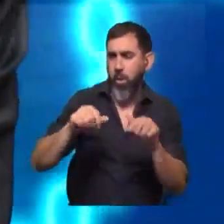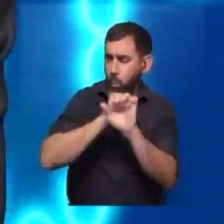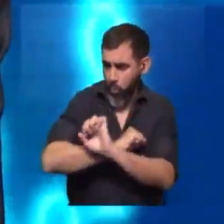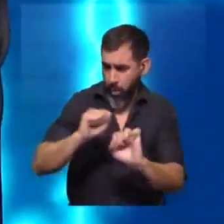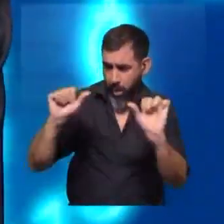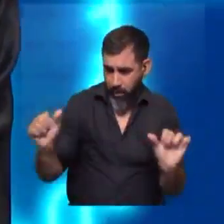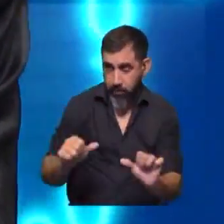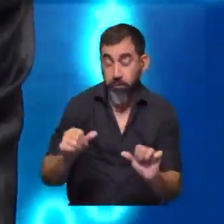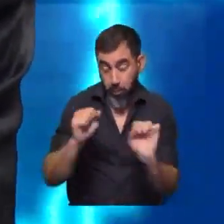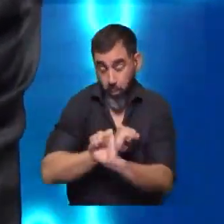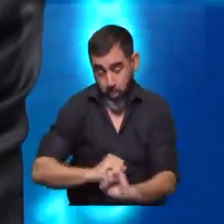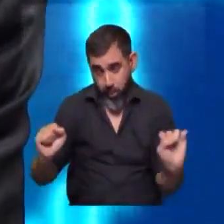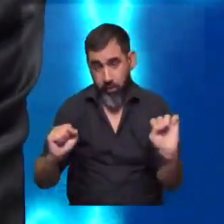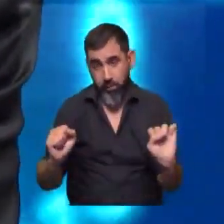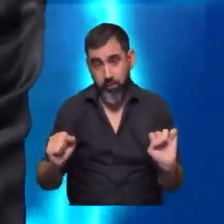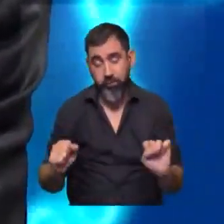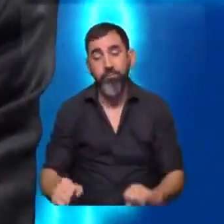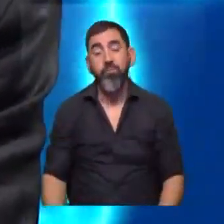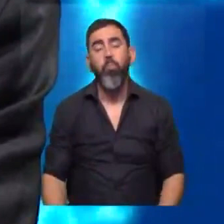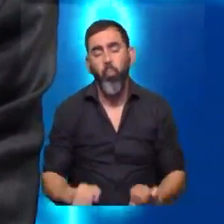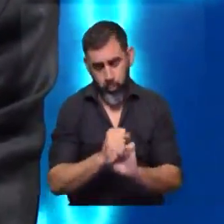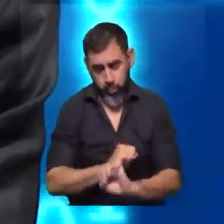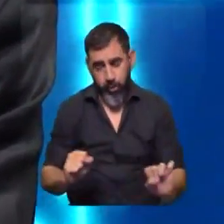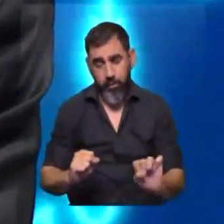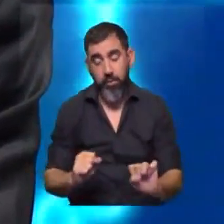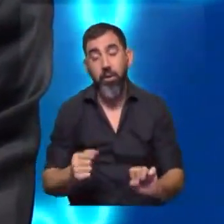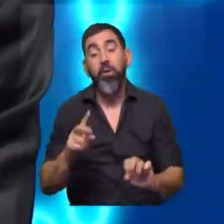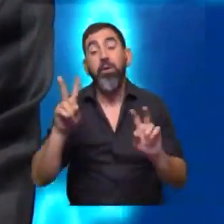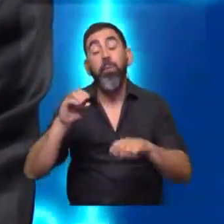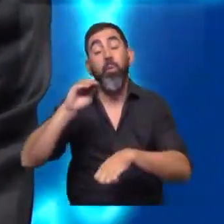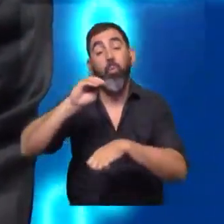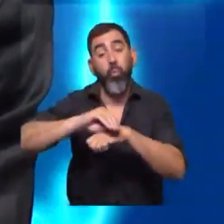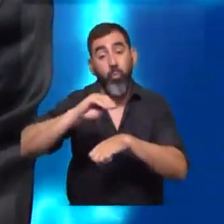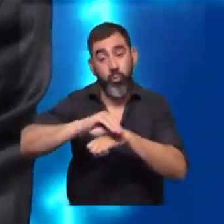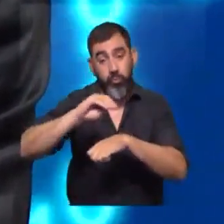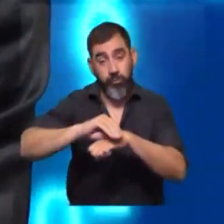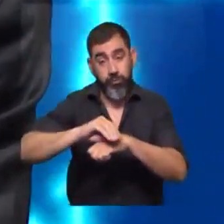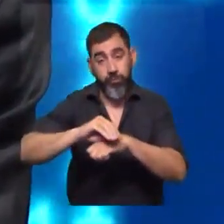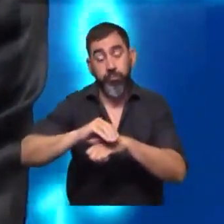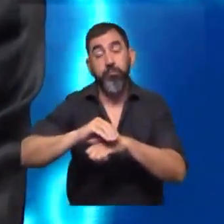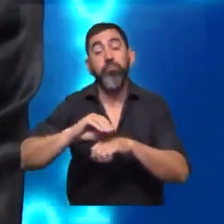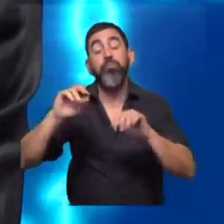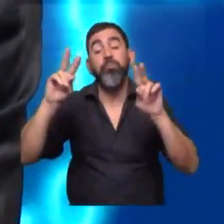eso? Pero sí se puede. Nosotros lo podemos hacer perfectamente. Entonces, hay un tema cultural, hay un tema de